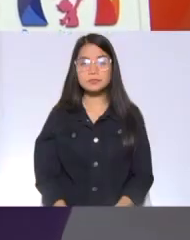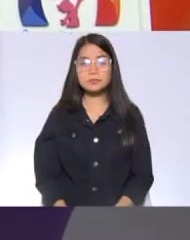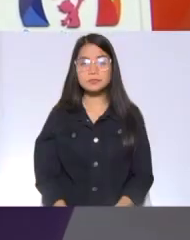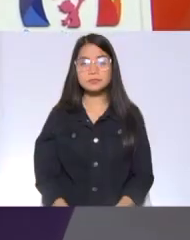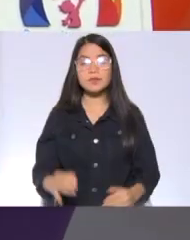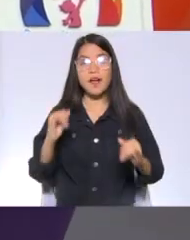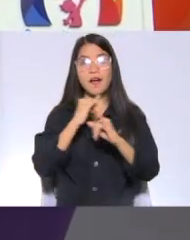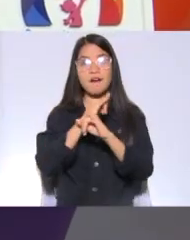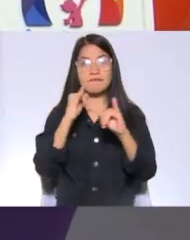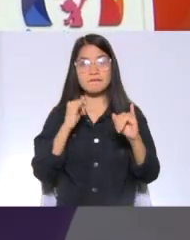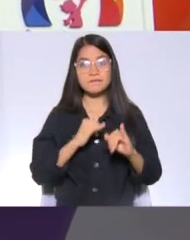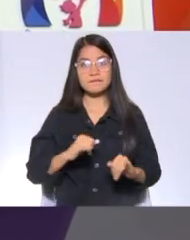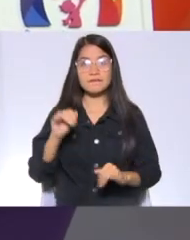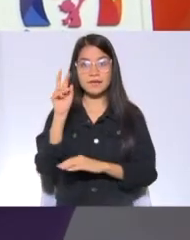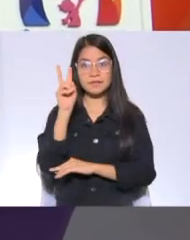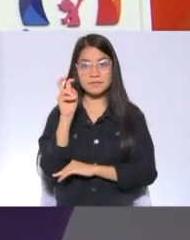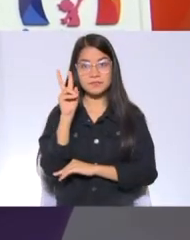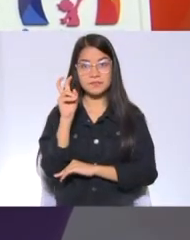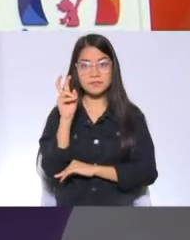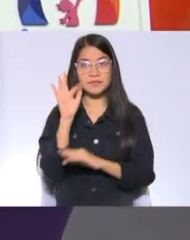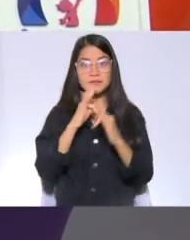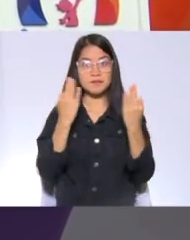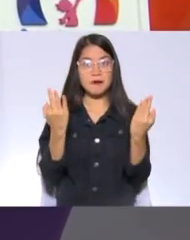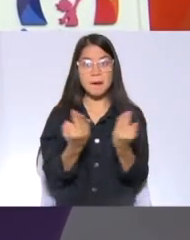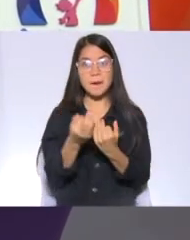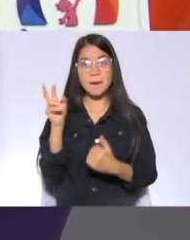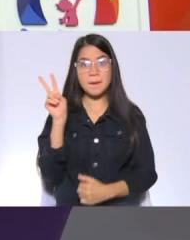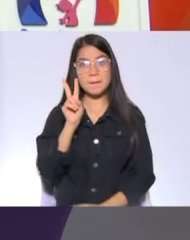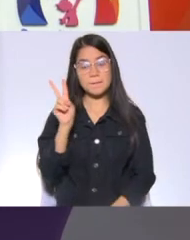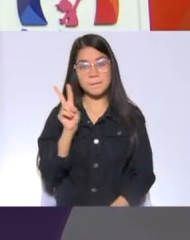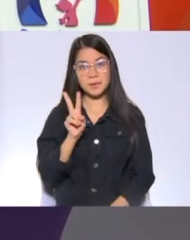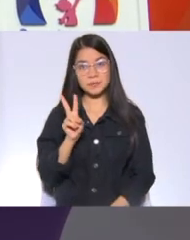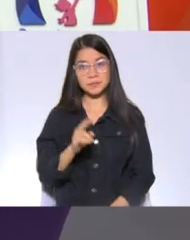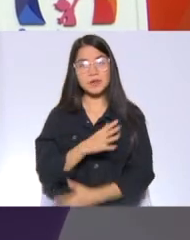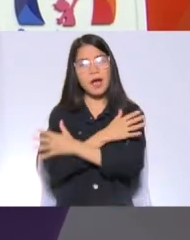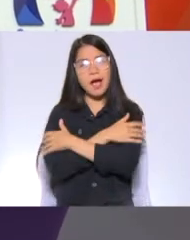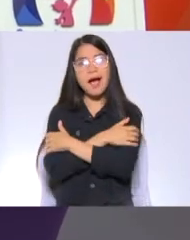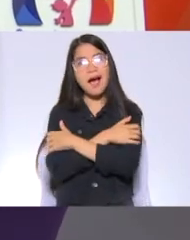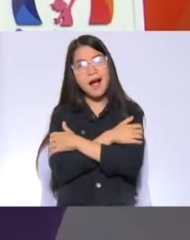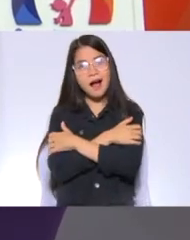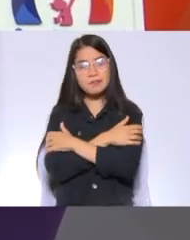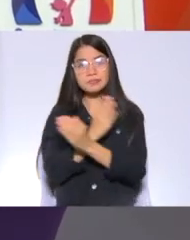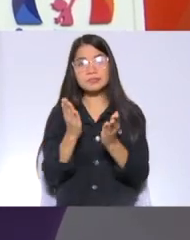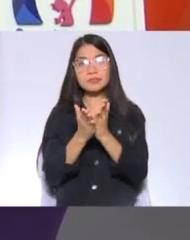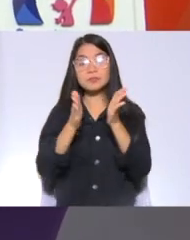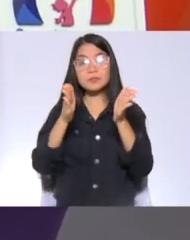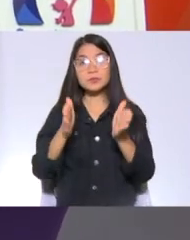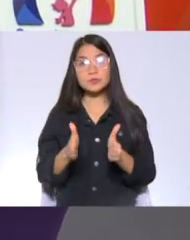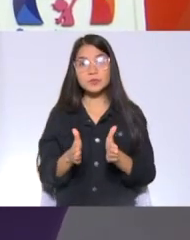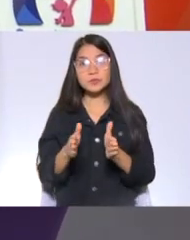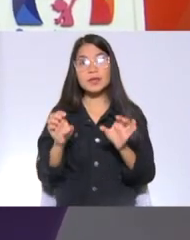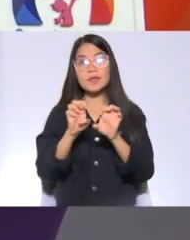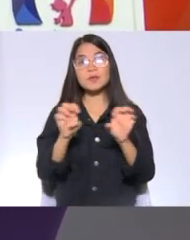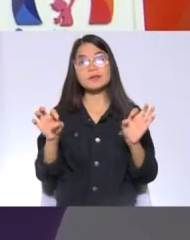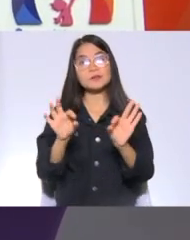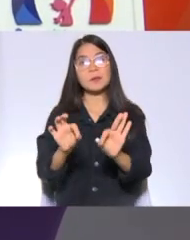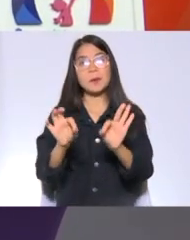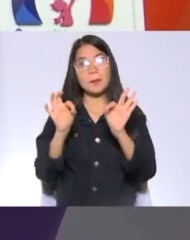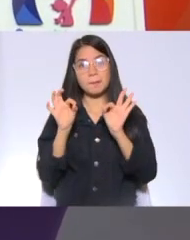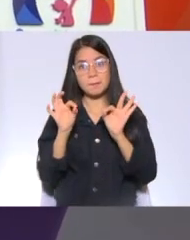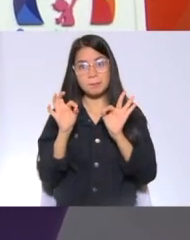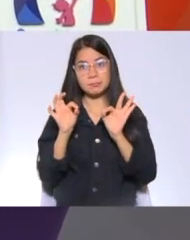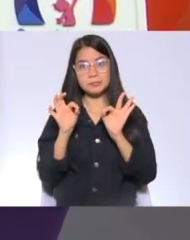Feliz Viernes, familia venezolana. muy especialmente, un fuerte abrazo para nuestros estudiantes con necesidades educativas